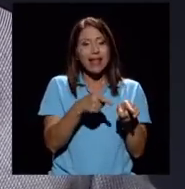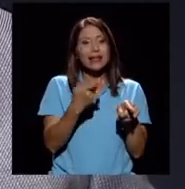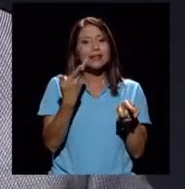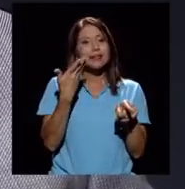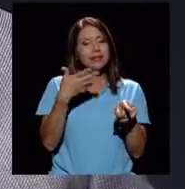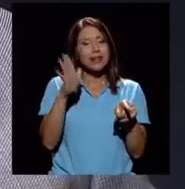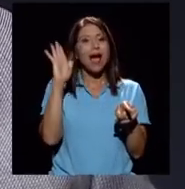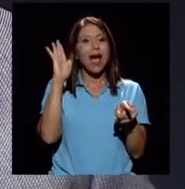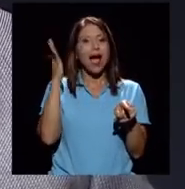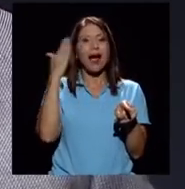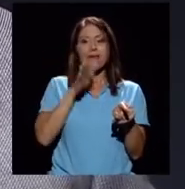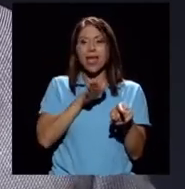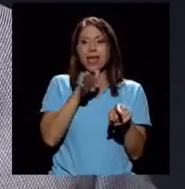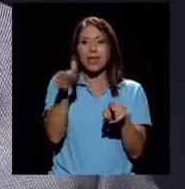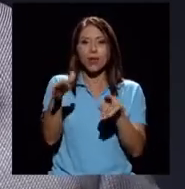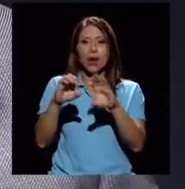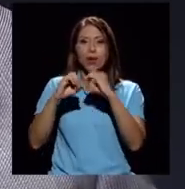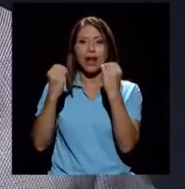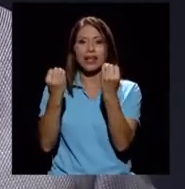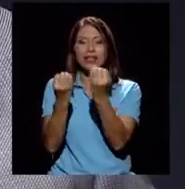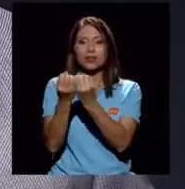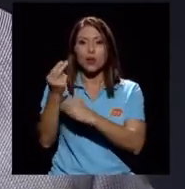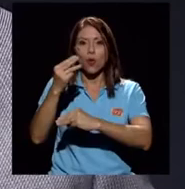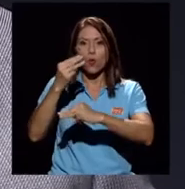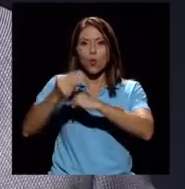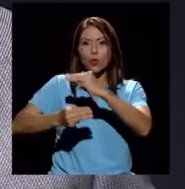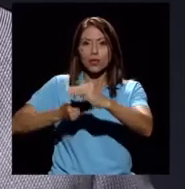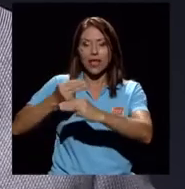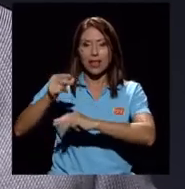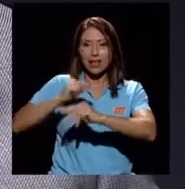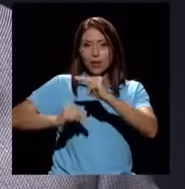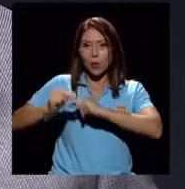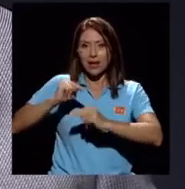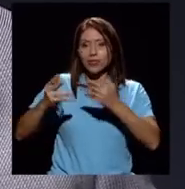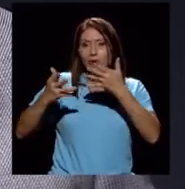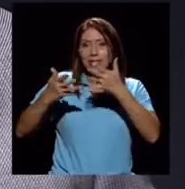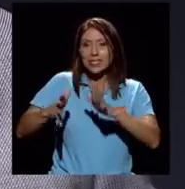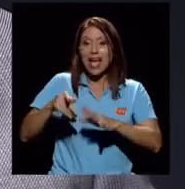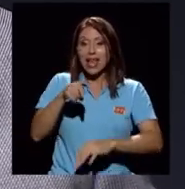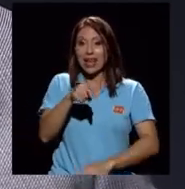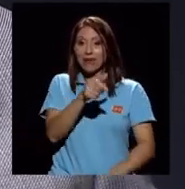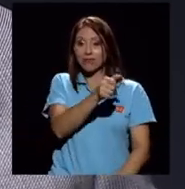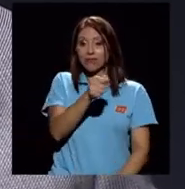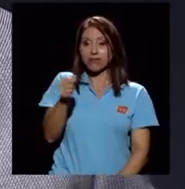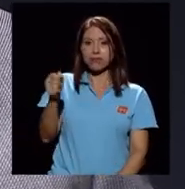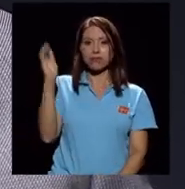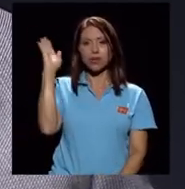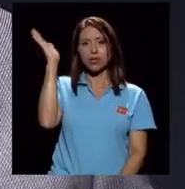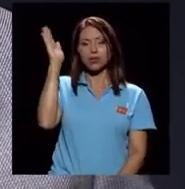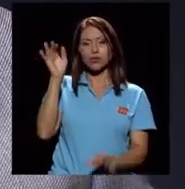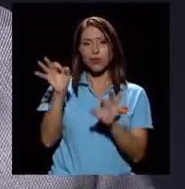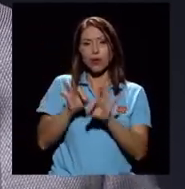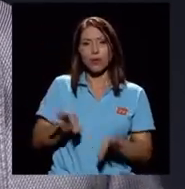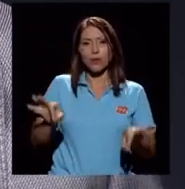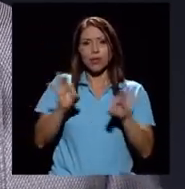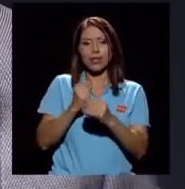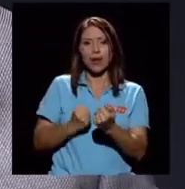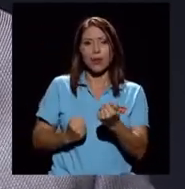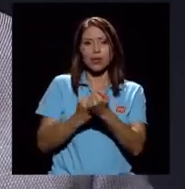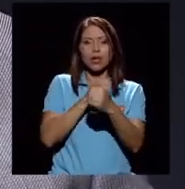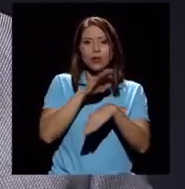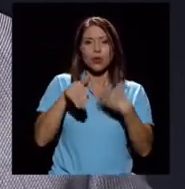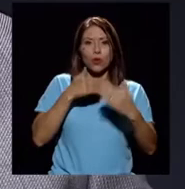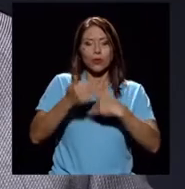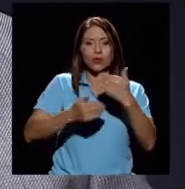organización mundial de comercio ya había un discurso muy importante apoyando todo el proceso de globalización lo